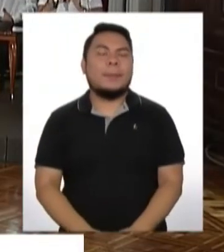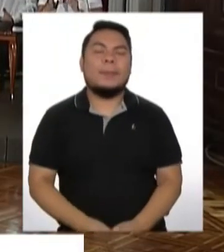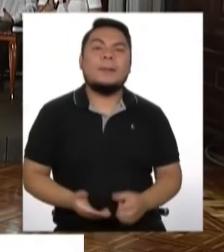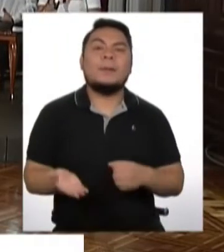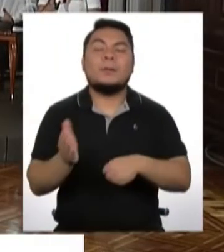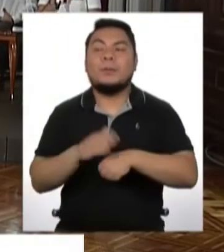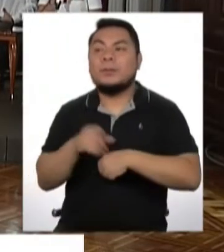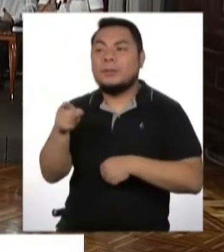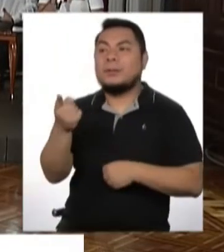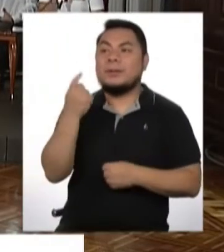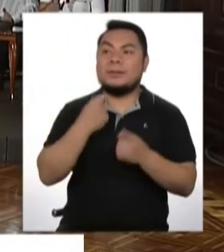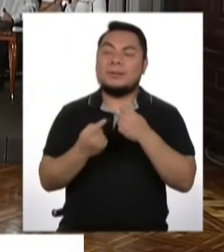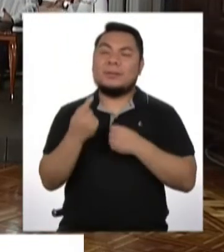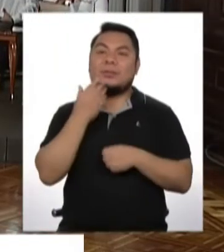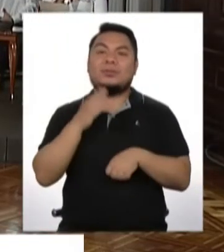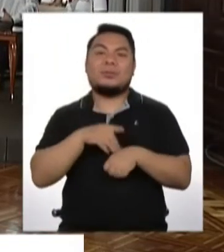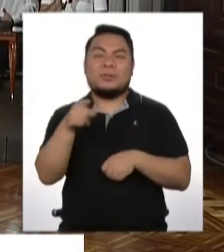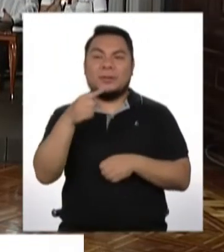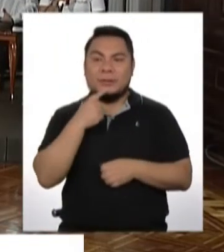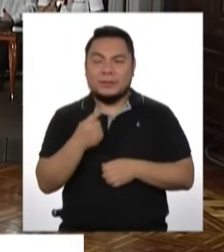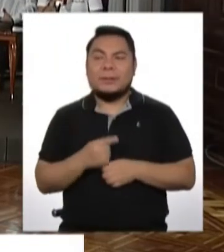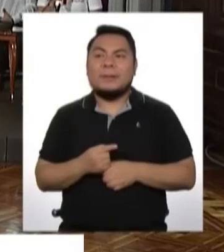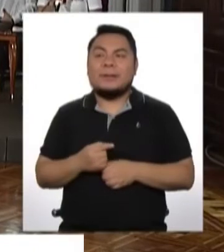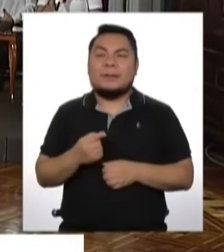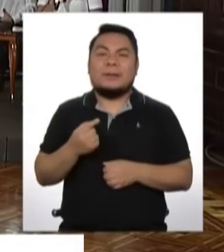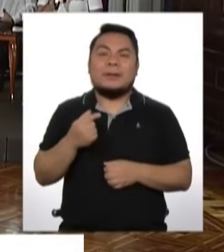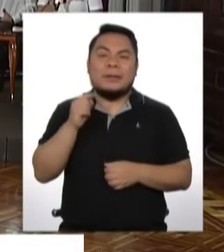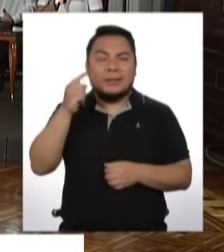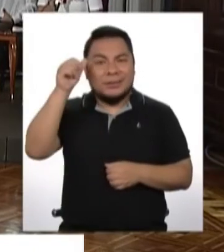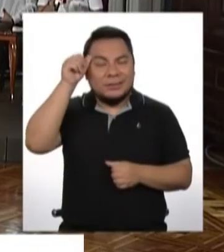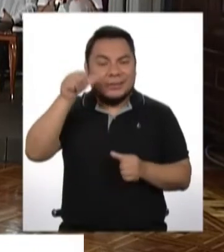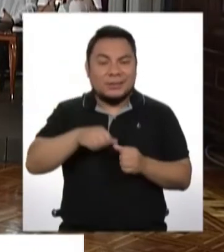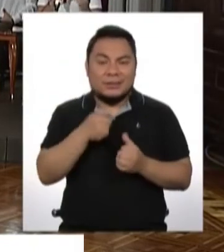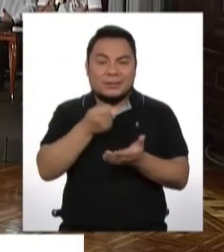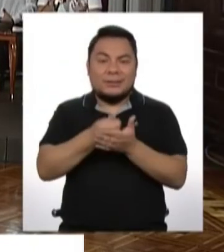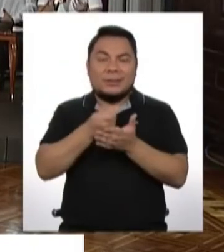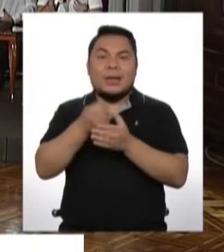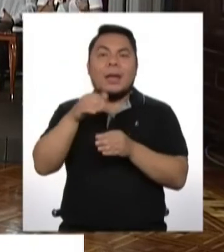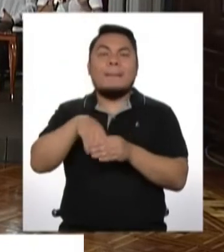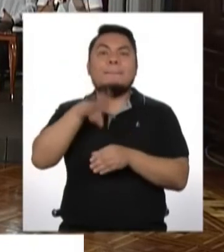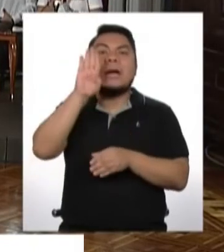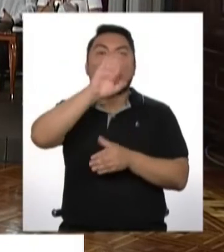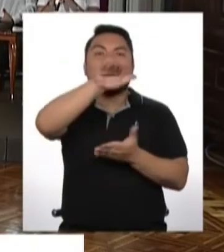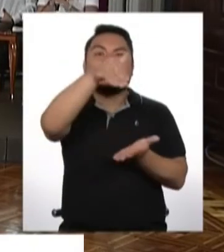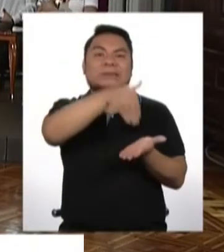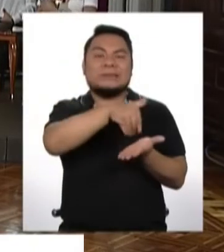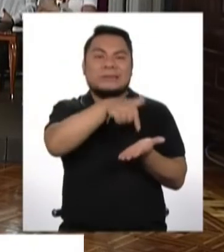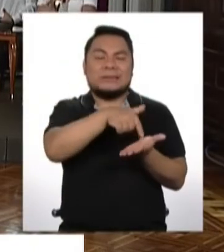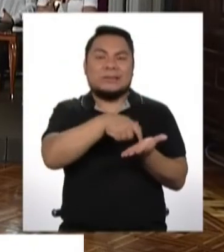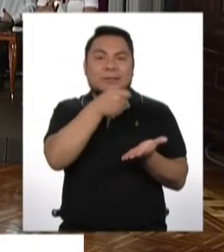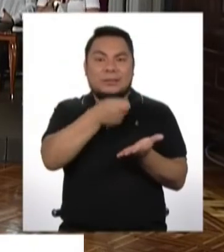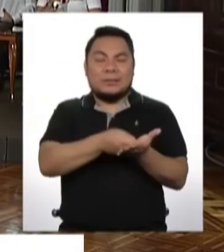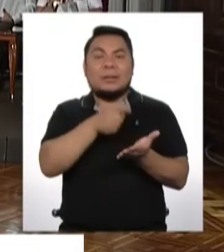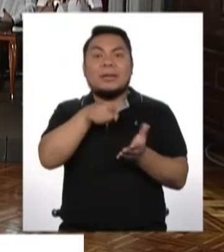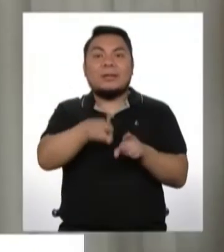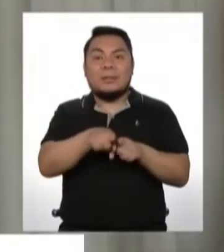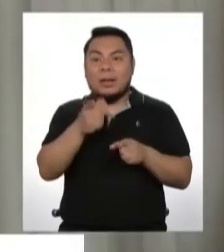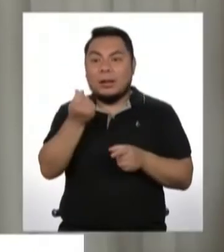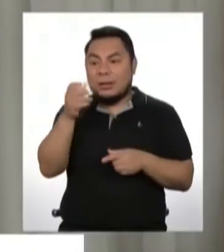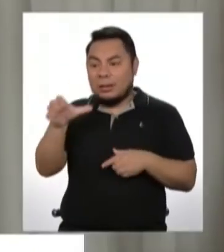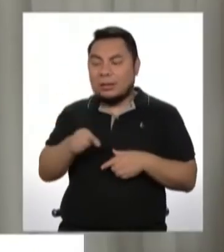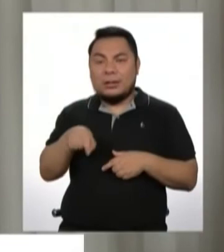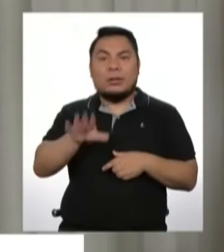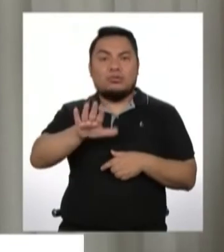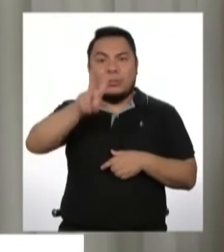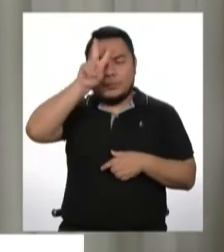Respecto específicamente a Reactiva Perú, recordemos que la liquidez viene del Banco Central con una garantía del Tesoro Público. Al